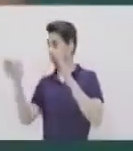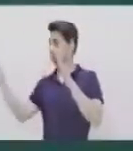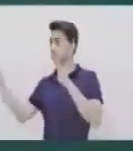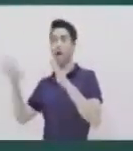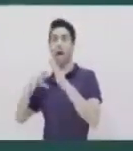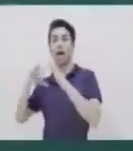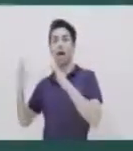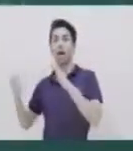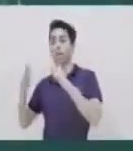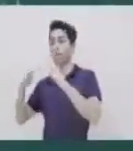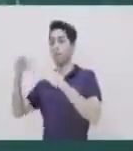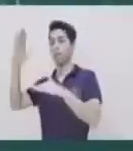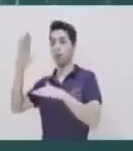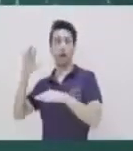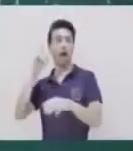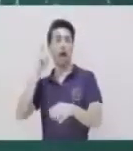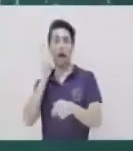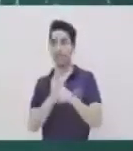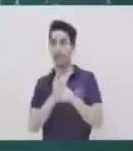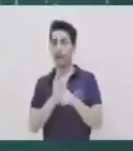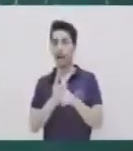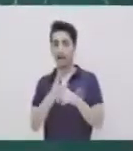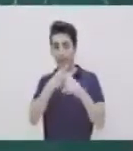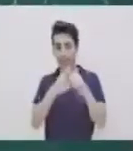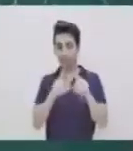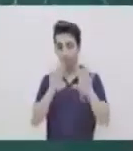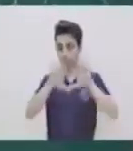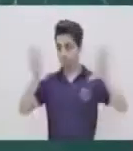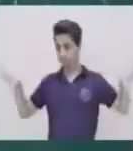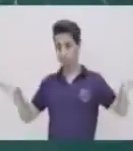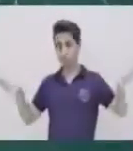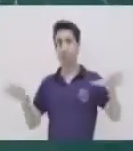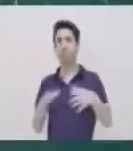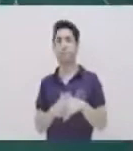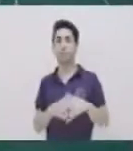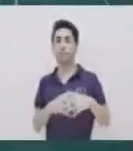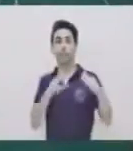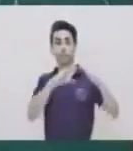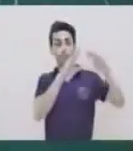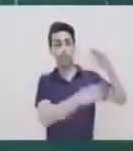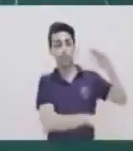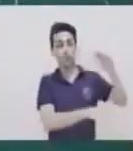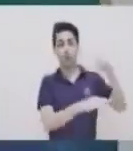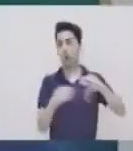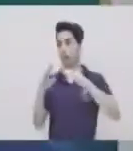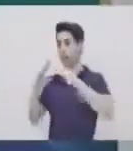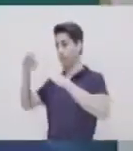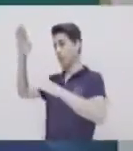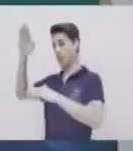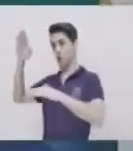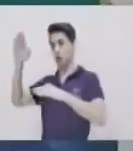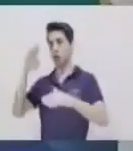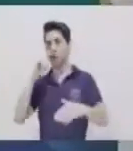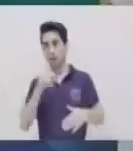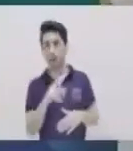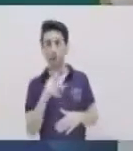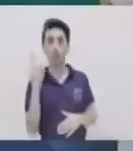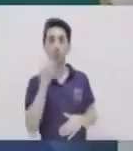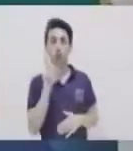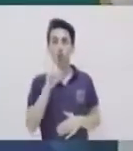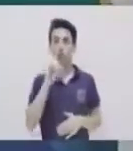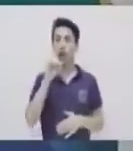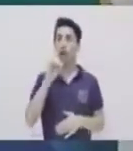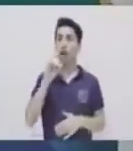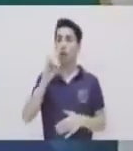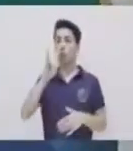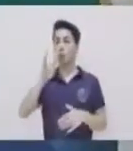6, 7, o sea, acaba la mitad y la mitad, que obtuvieron una nota mayor a 71. Entonces las medidas de posición es para eso, o sea, ubico el